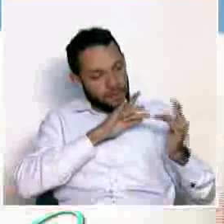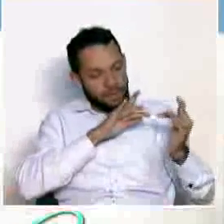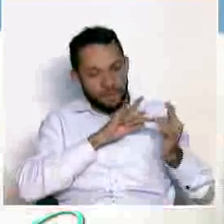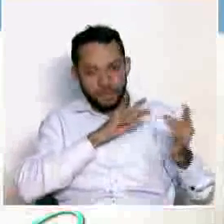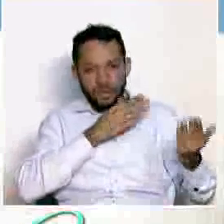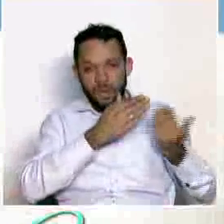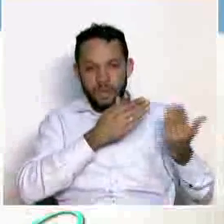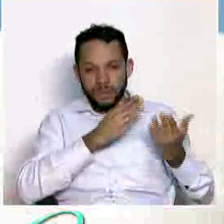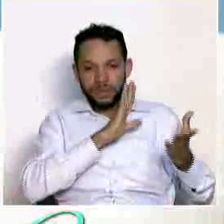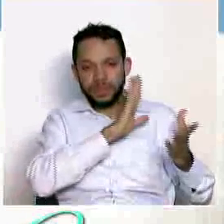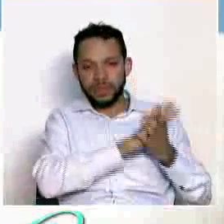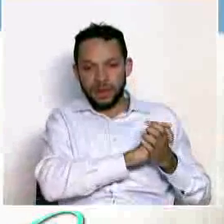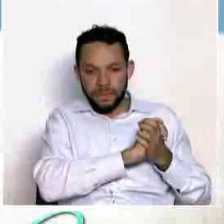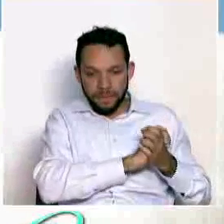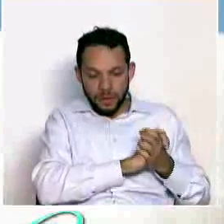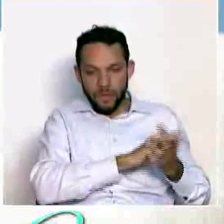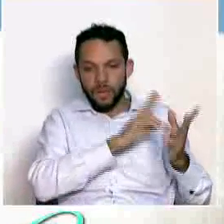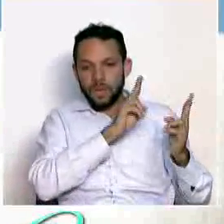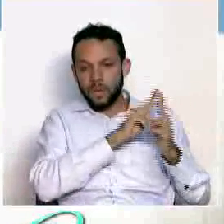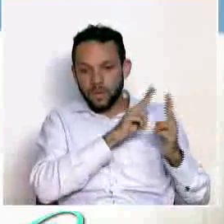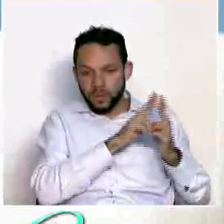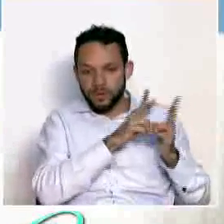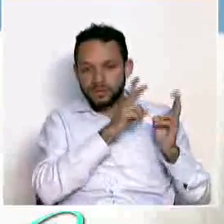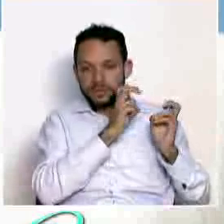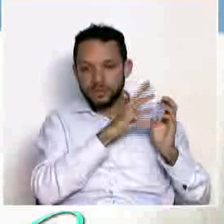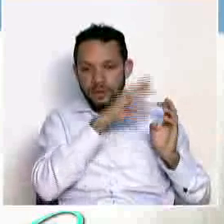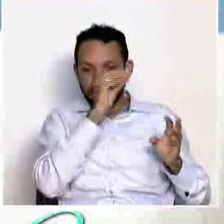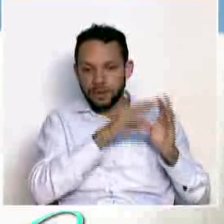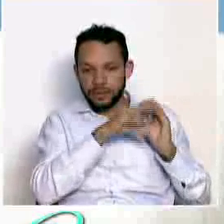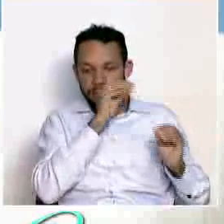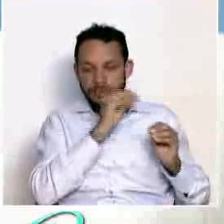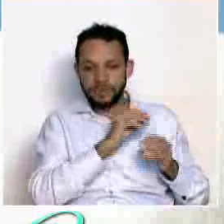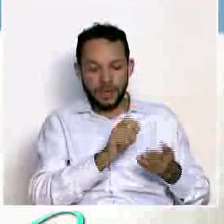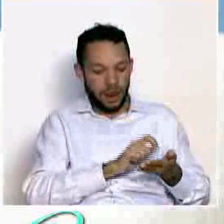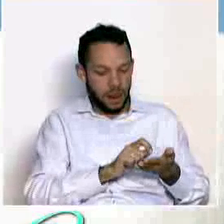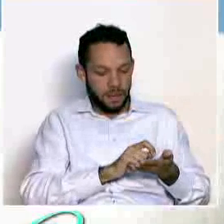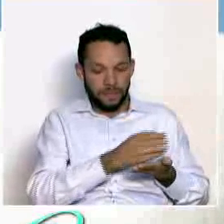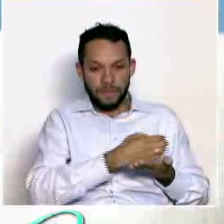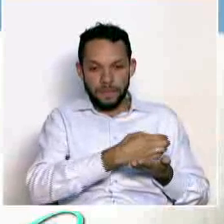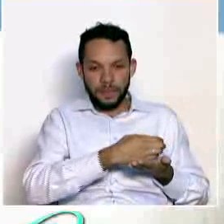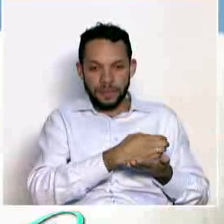amigos, conocernos más. Y el paciente sí, se va con su formulita.